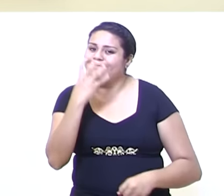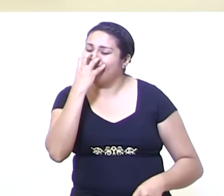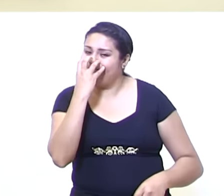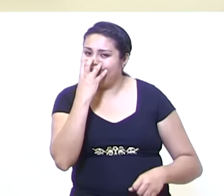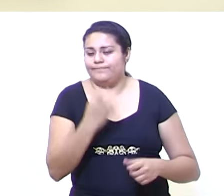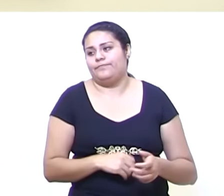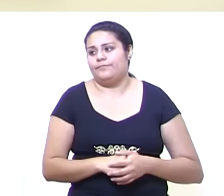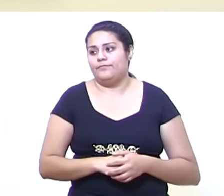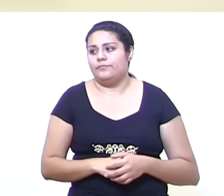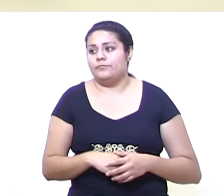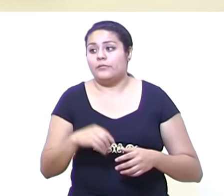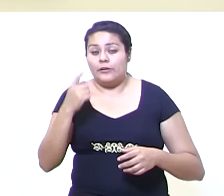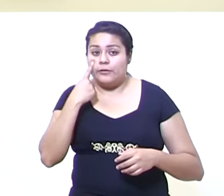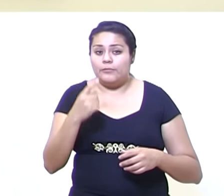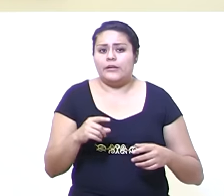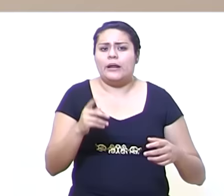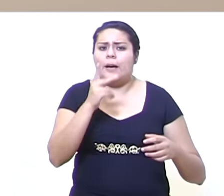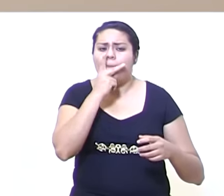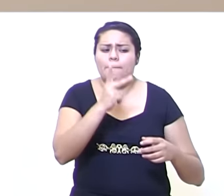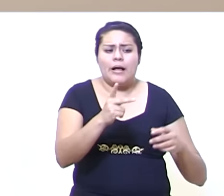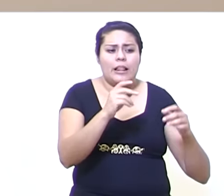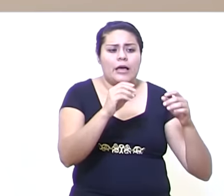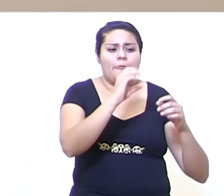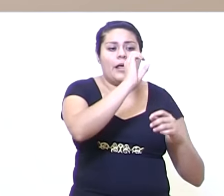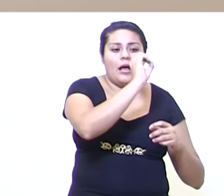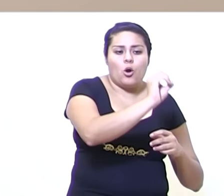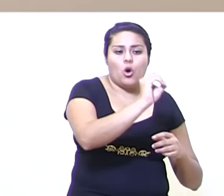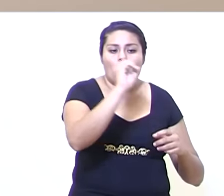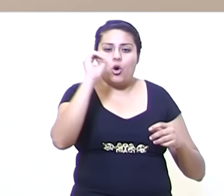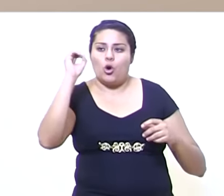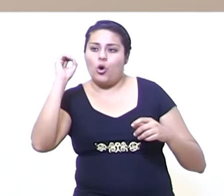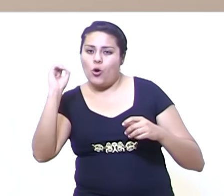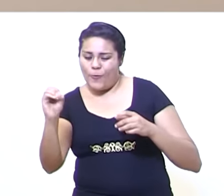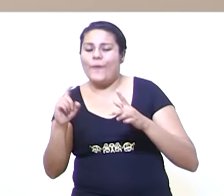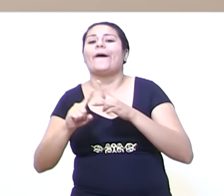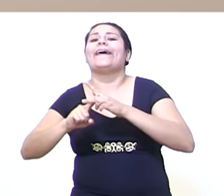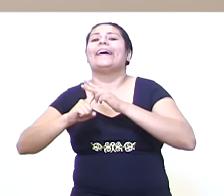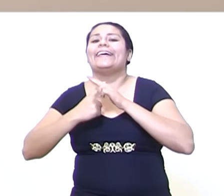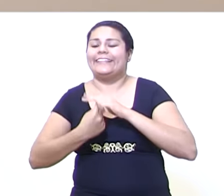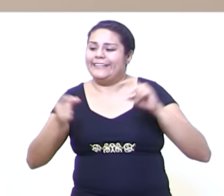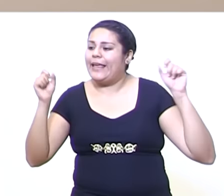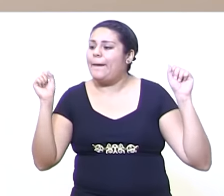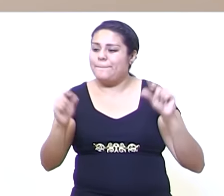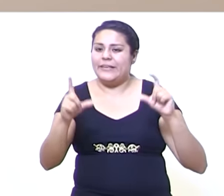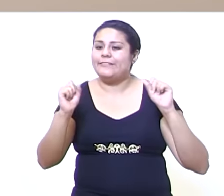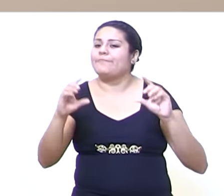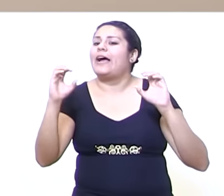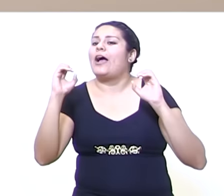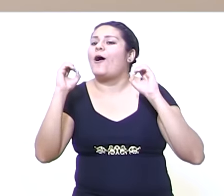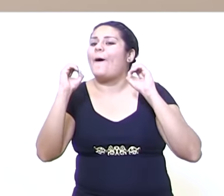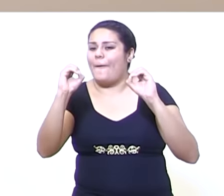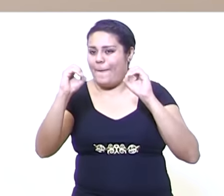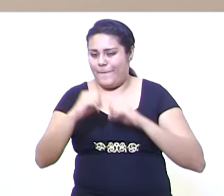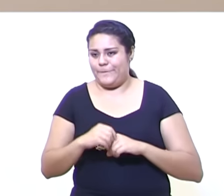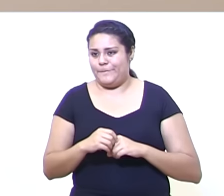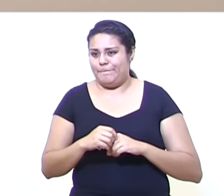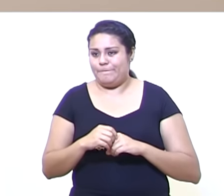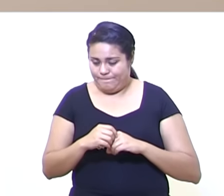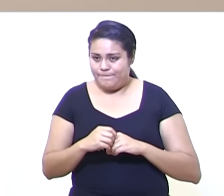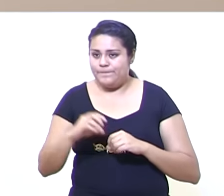misma letra estas palabras? Por supuesto, inician con las mismas letras. Y también tienen